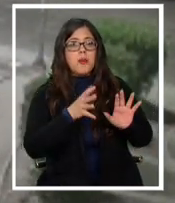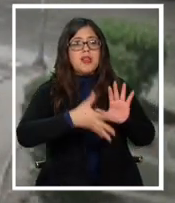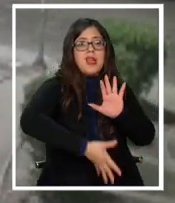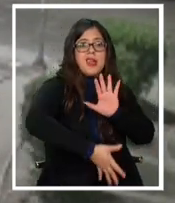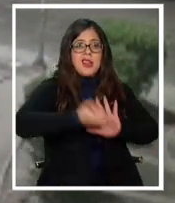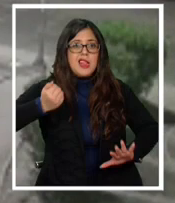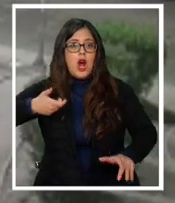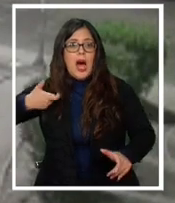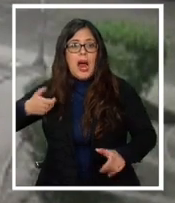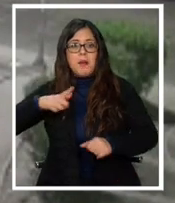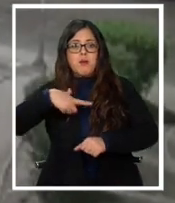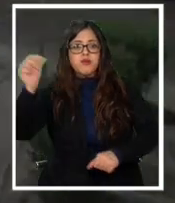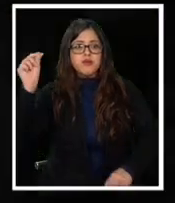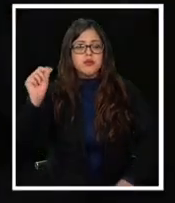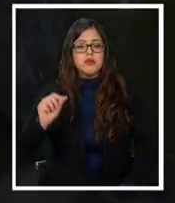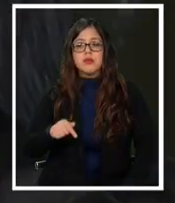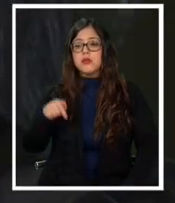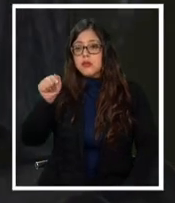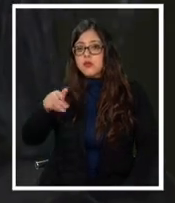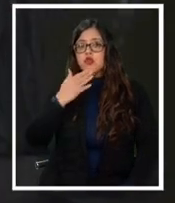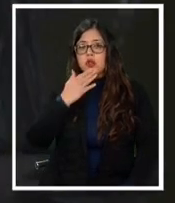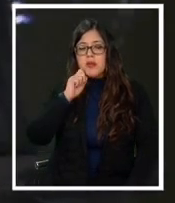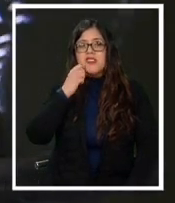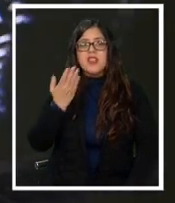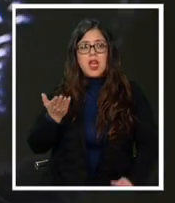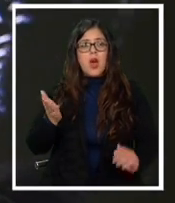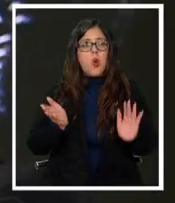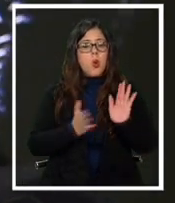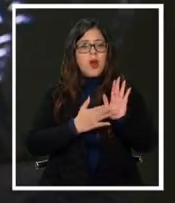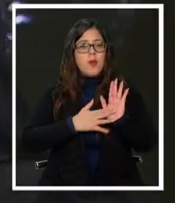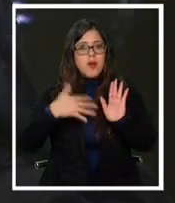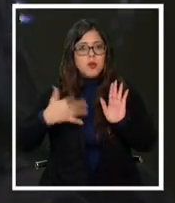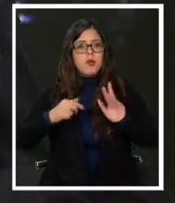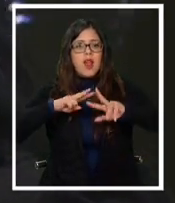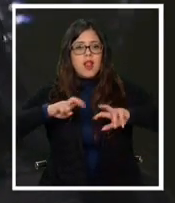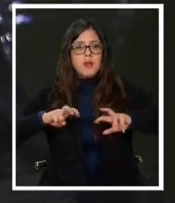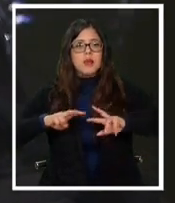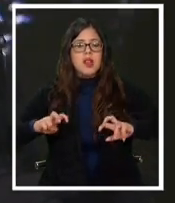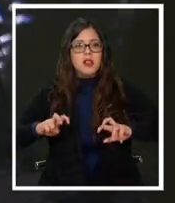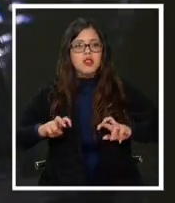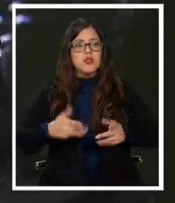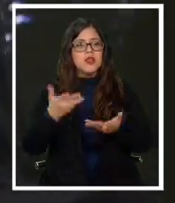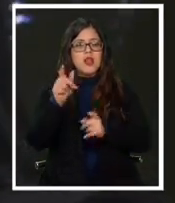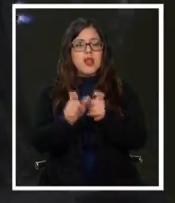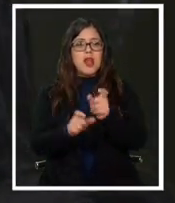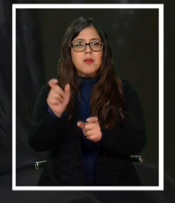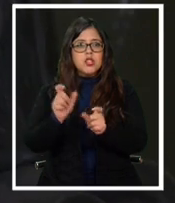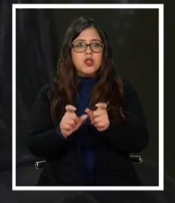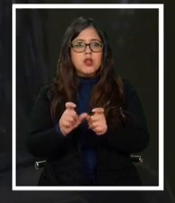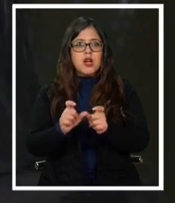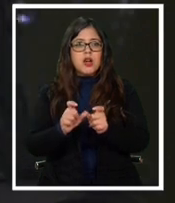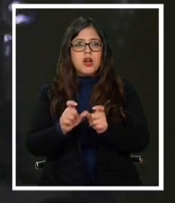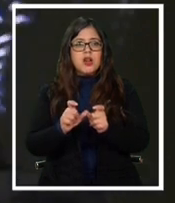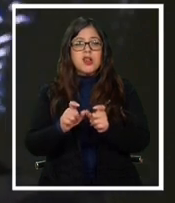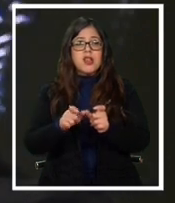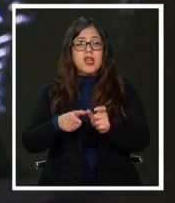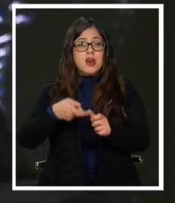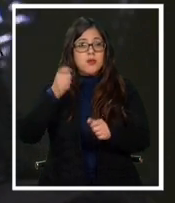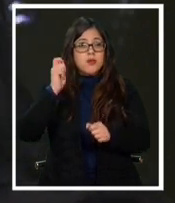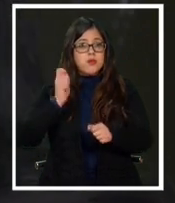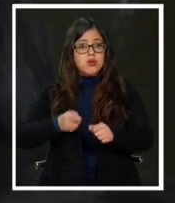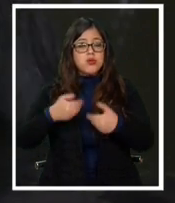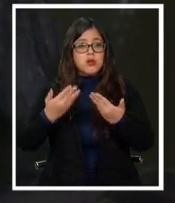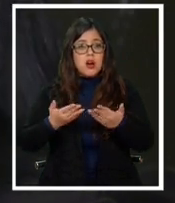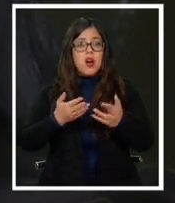y escaparon. Por lo cual, eso también es un antecedente irrefutable a la investigación de que las personas que nosotros tenemos como imputados tenían